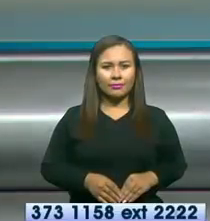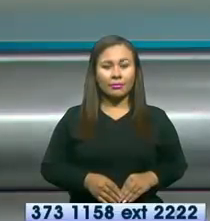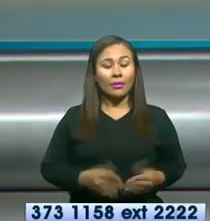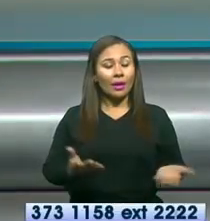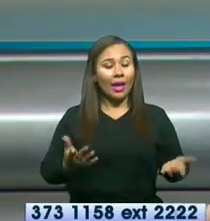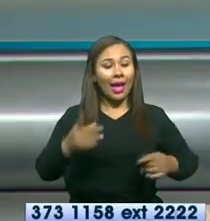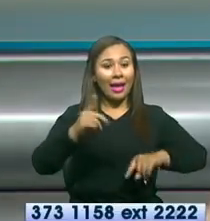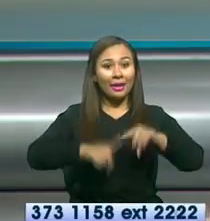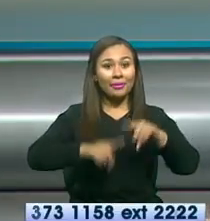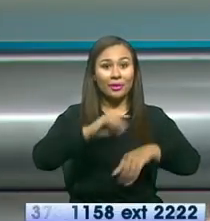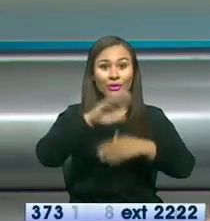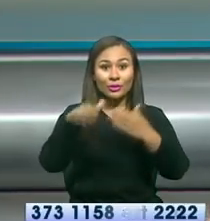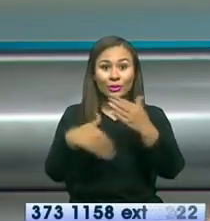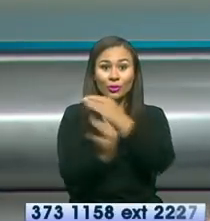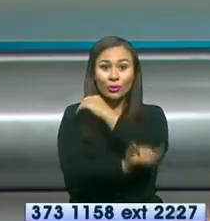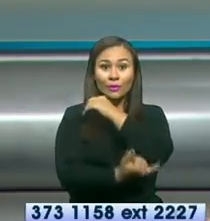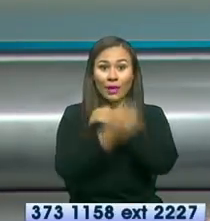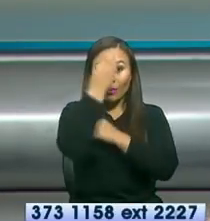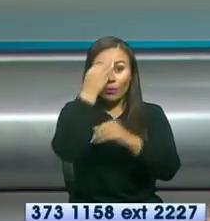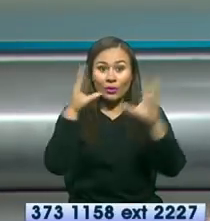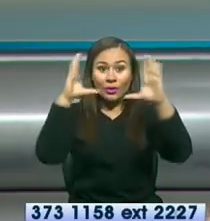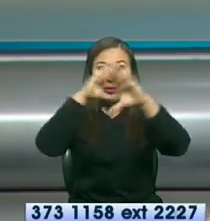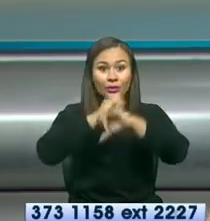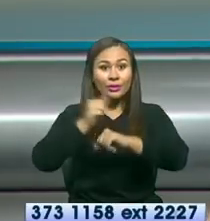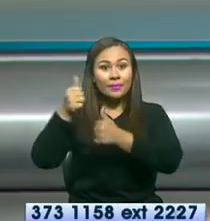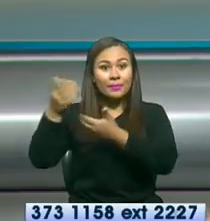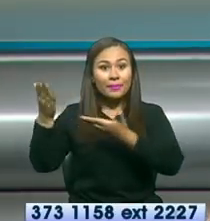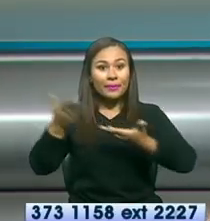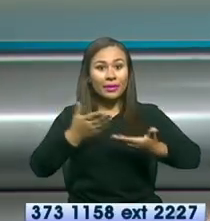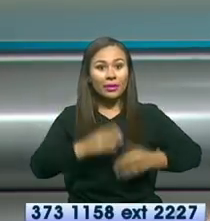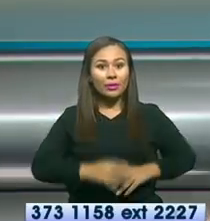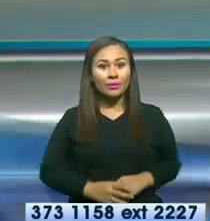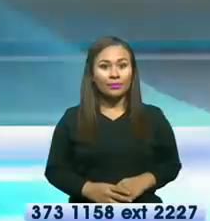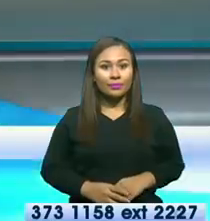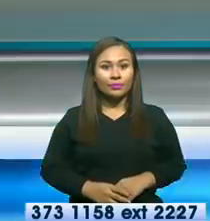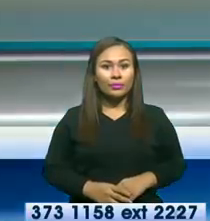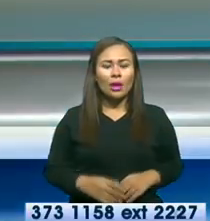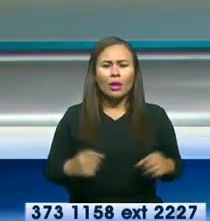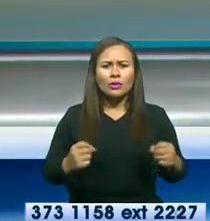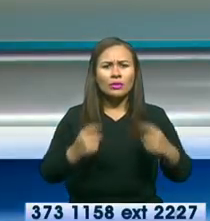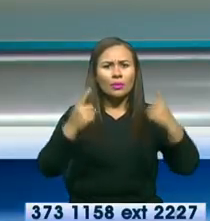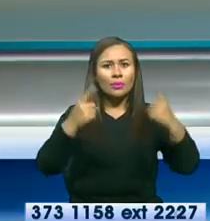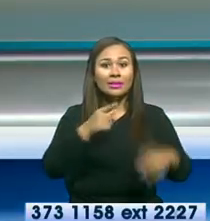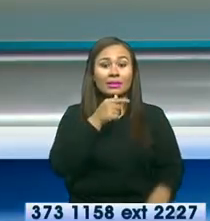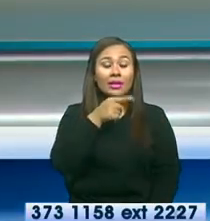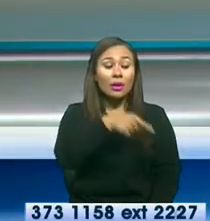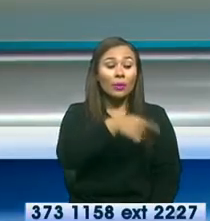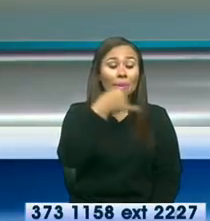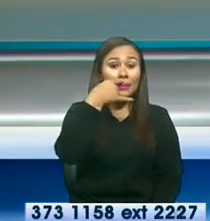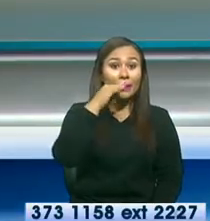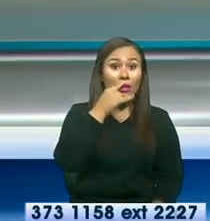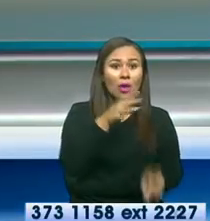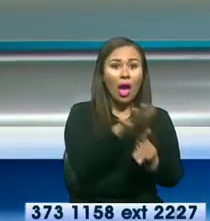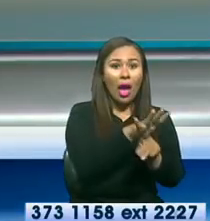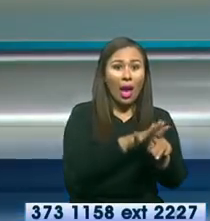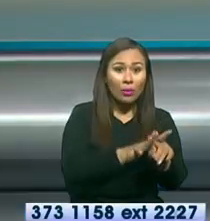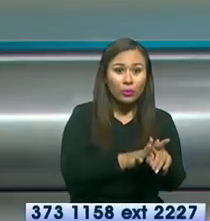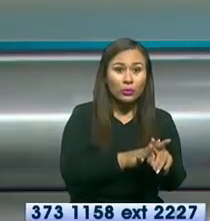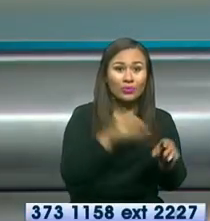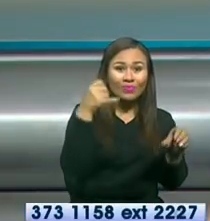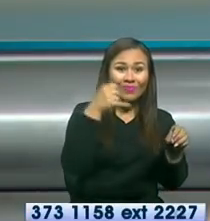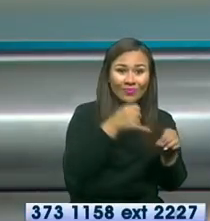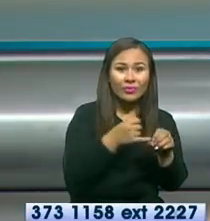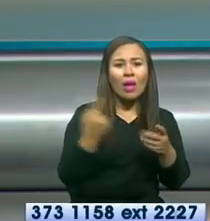Queridos televidentes de todo el país, buenas noches y bienvenidos. El caso de un menor que fue abusado sexualmente y contagiado de